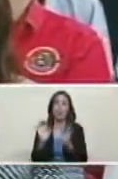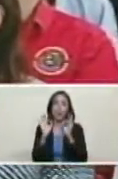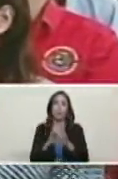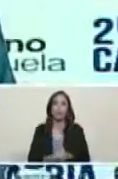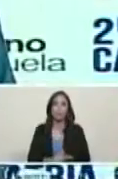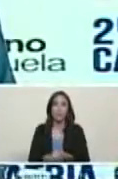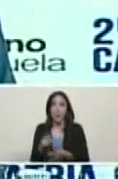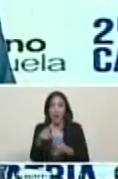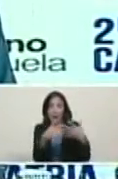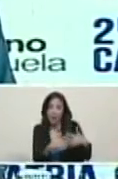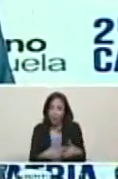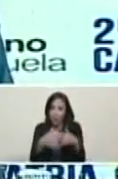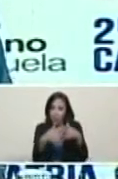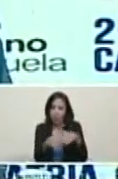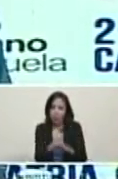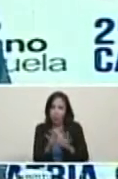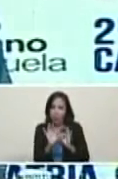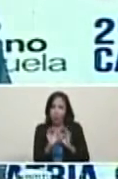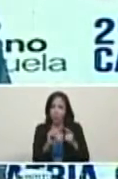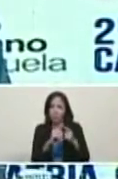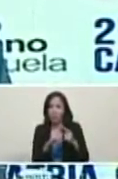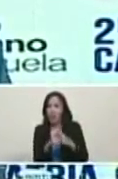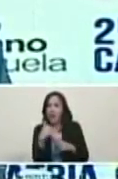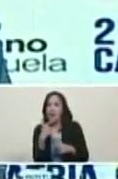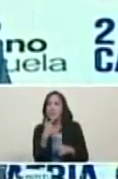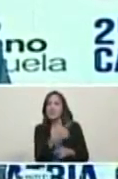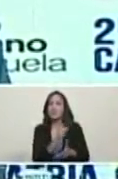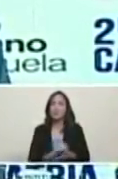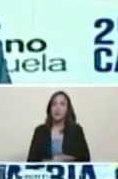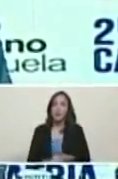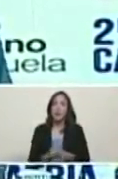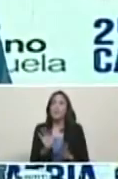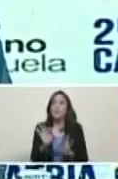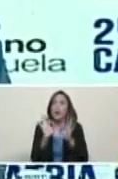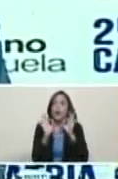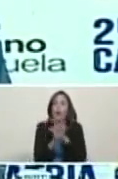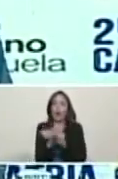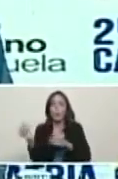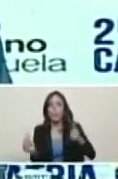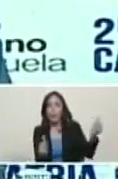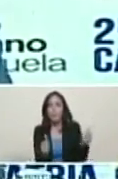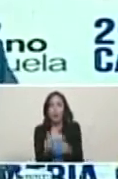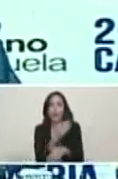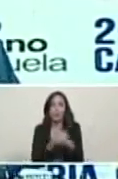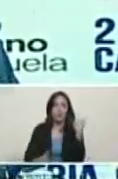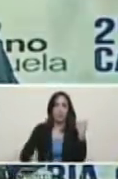Mike Pence. Él es el que dice... ¿Quién es el presidente de